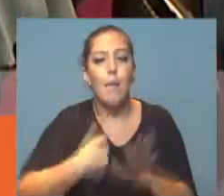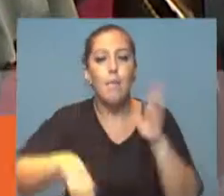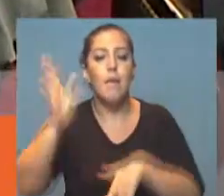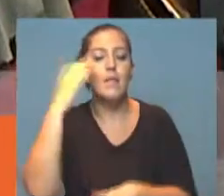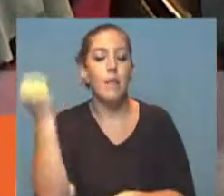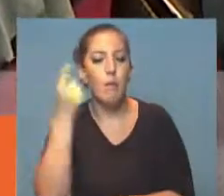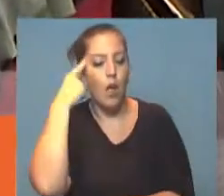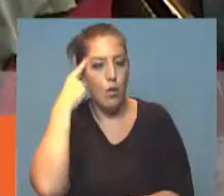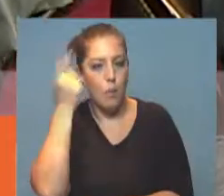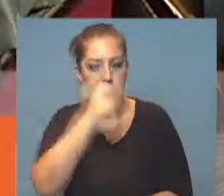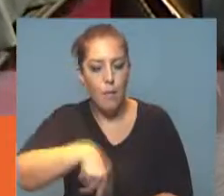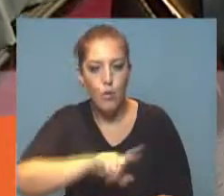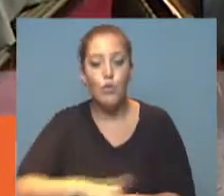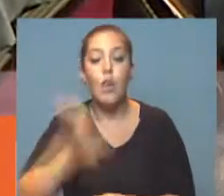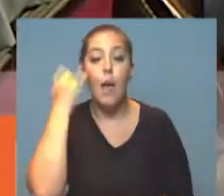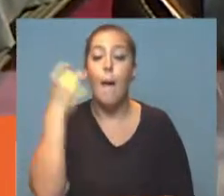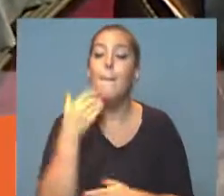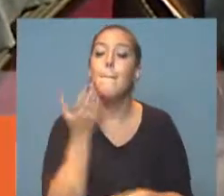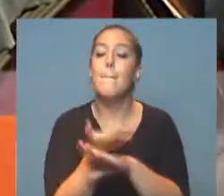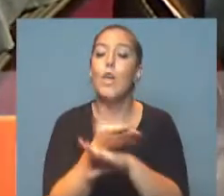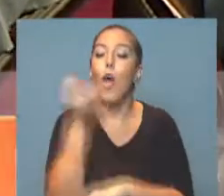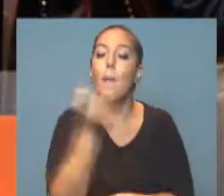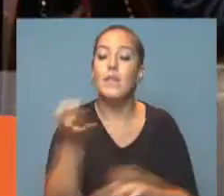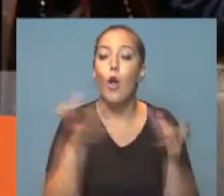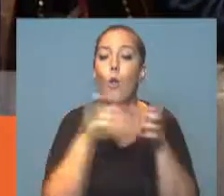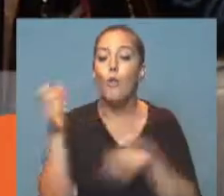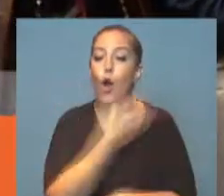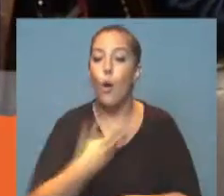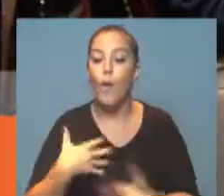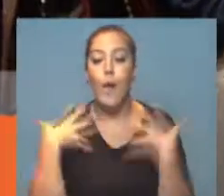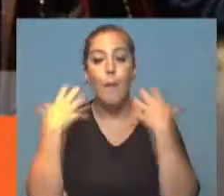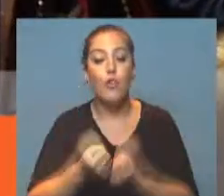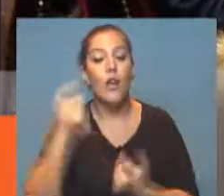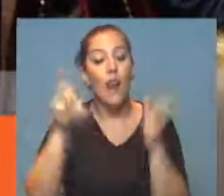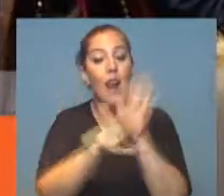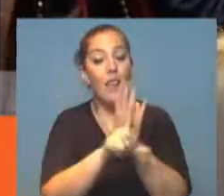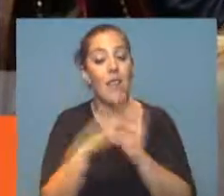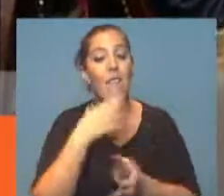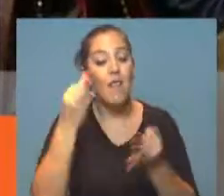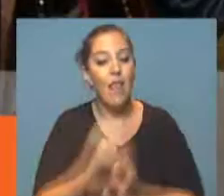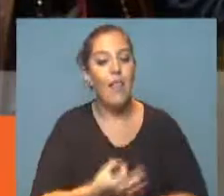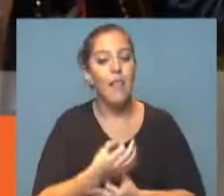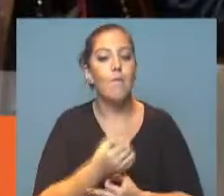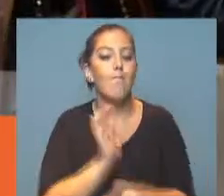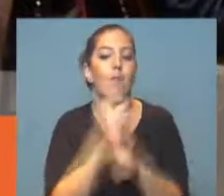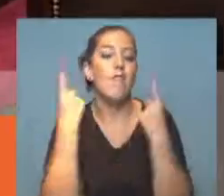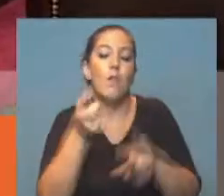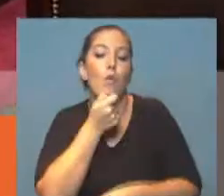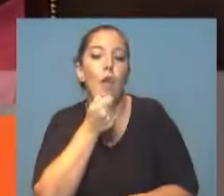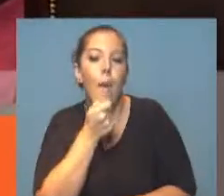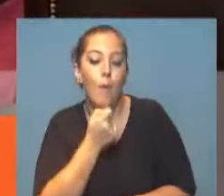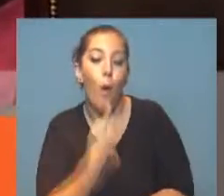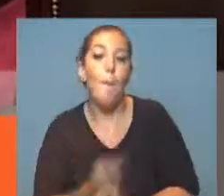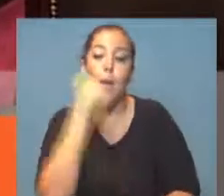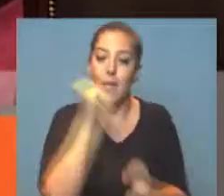si le pido en especial a los opositores que nos acompañen en aquellas leyes que realmente hacen la diferencia como por ejemplo el primer